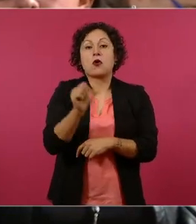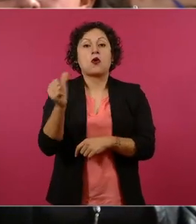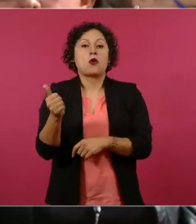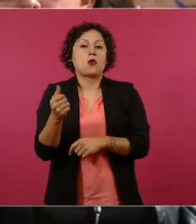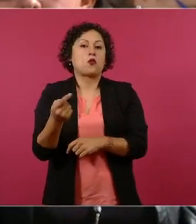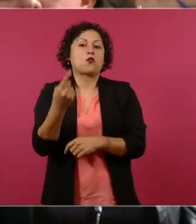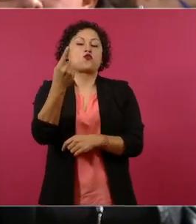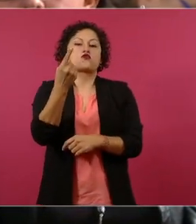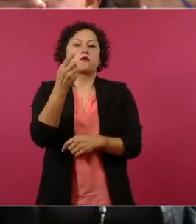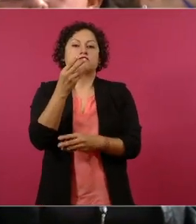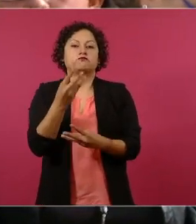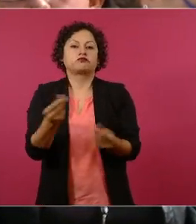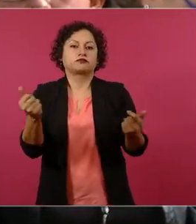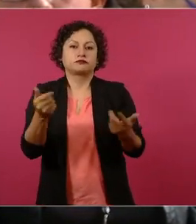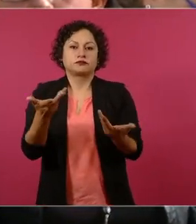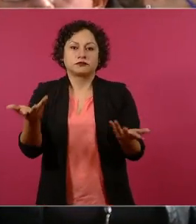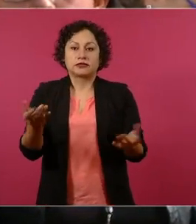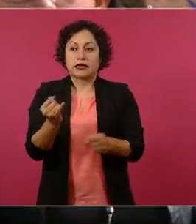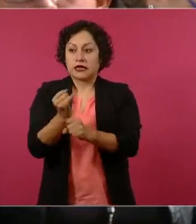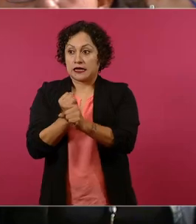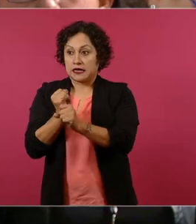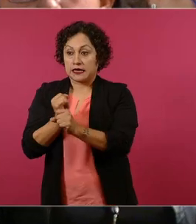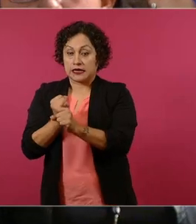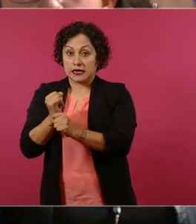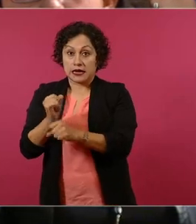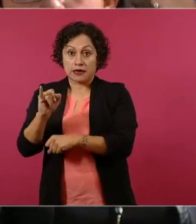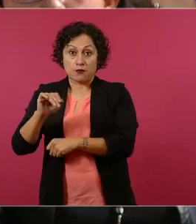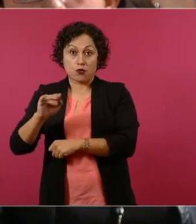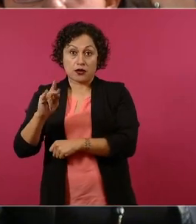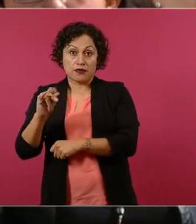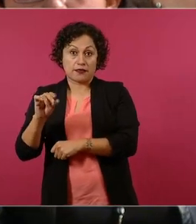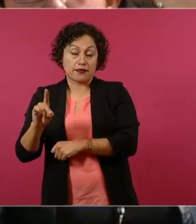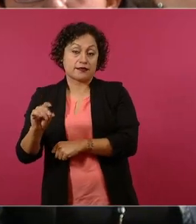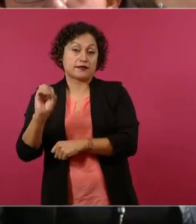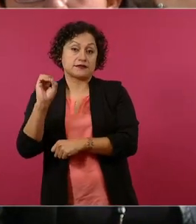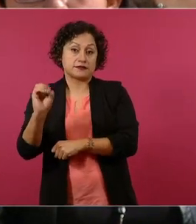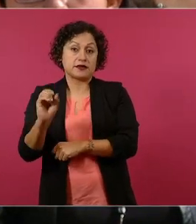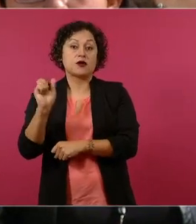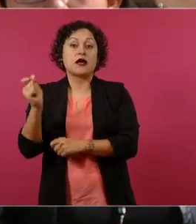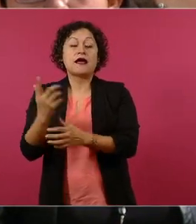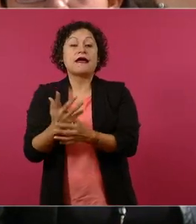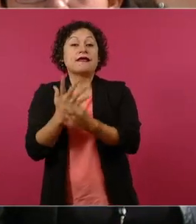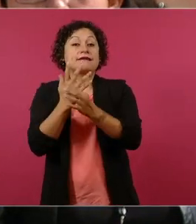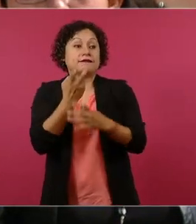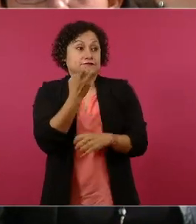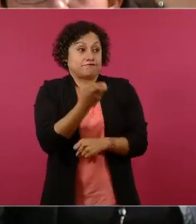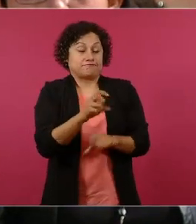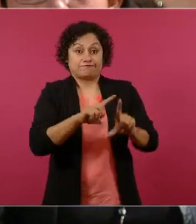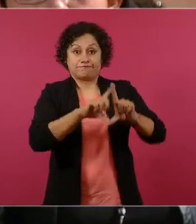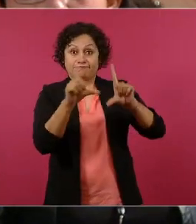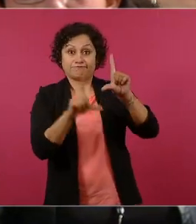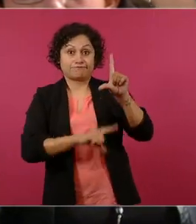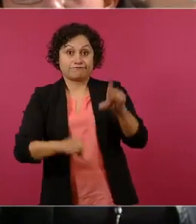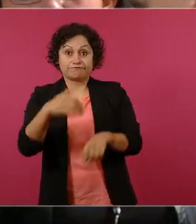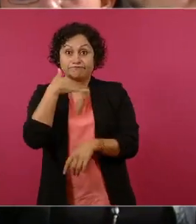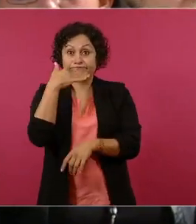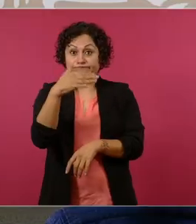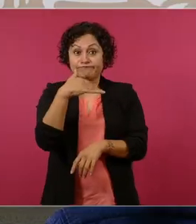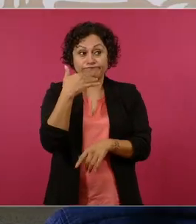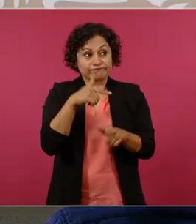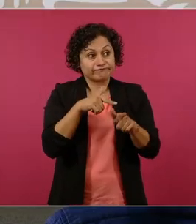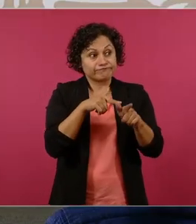México según el último estudio de impunidad cero yo creo que a usted le duele eso presidente